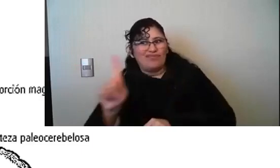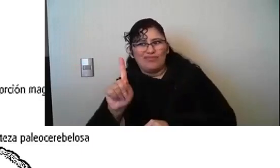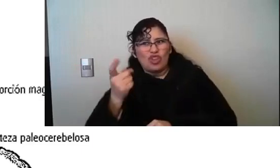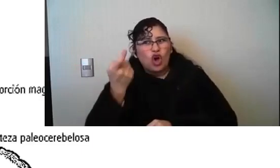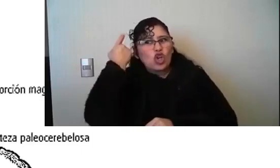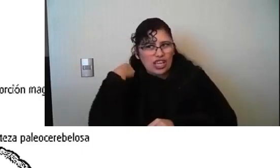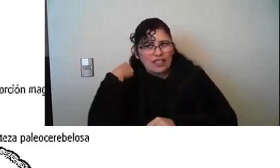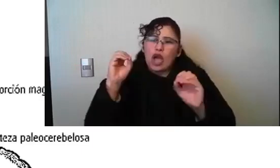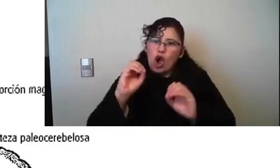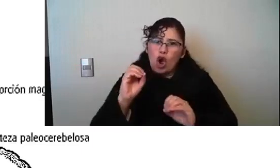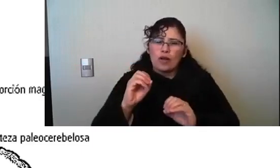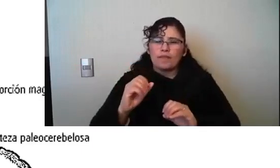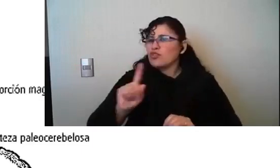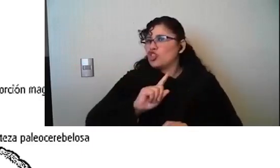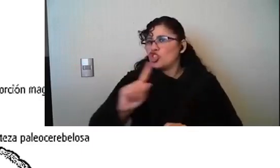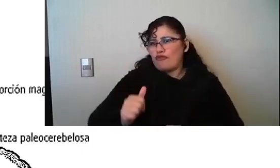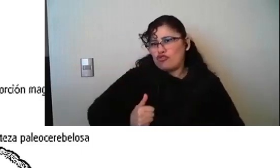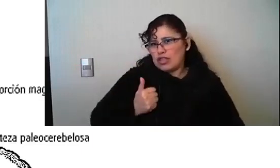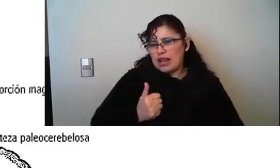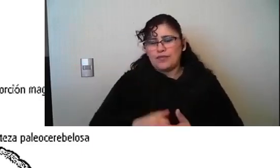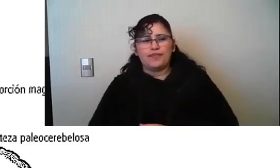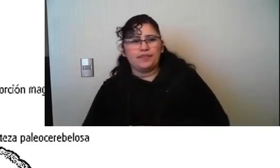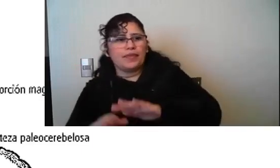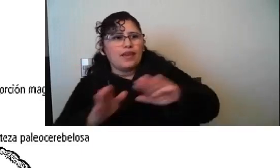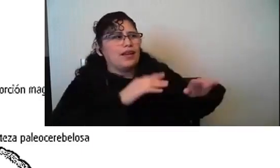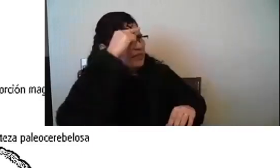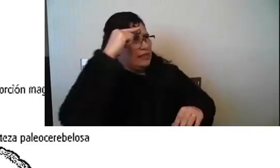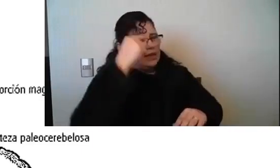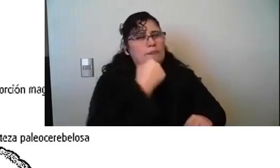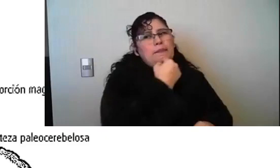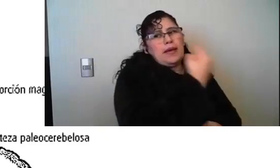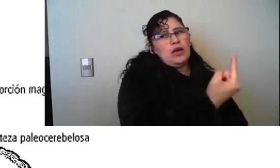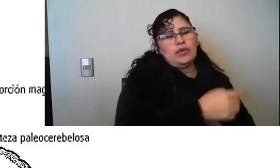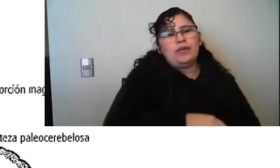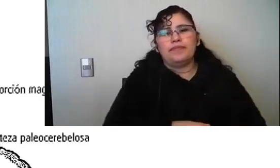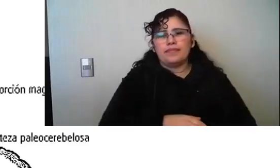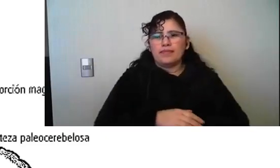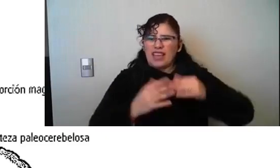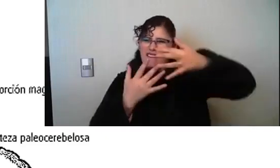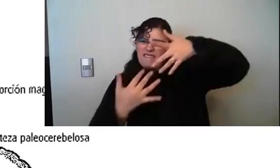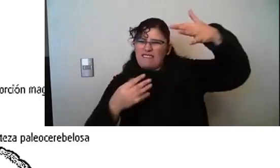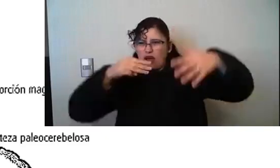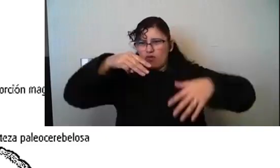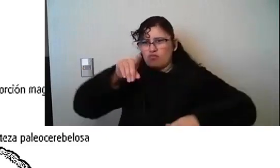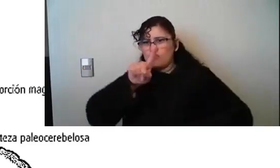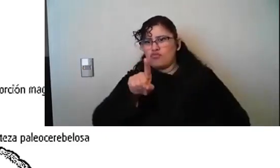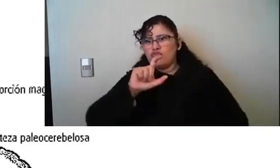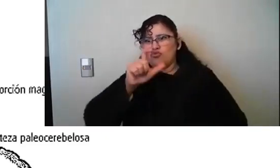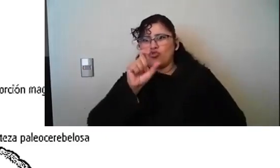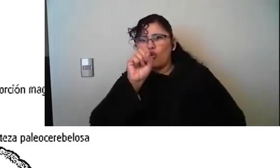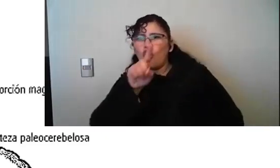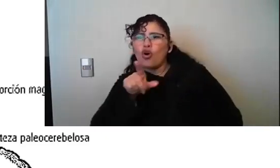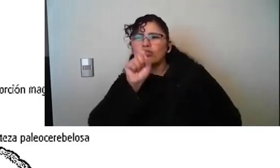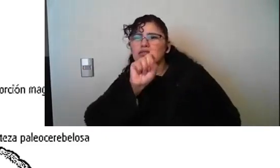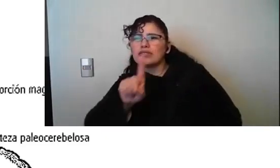Luego tenemos... Profe, una consulta. Las fibras musgosas dijo que hacían sinapsis en la cara